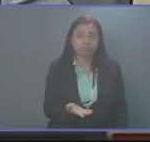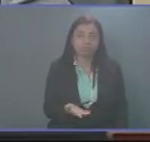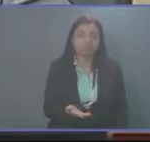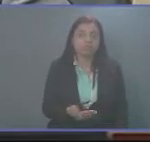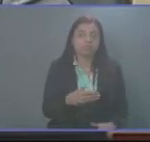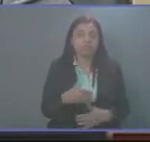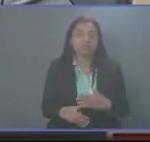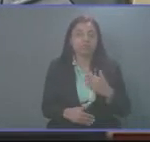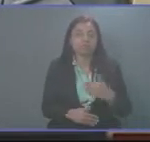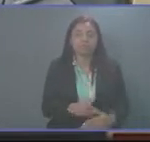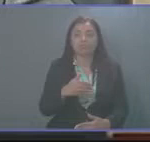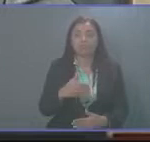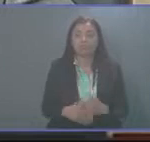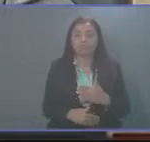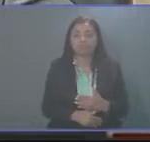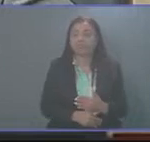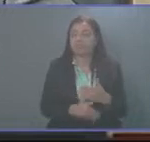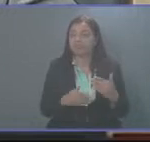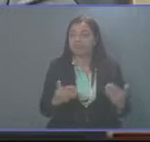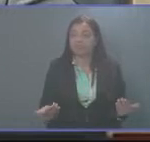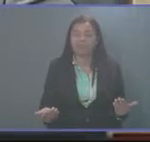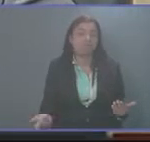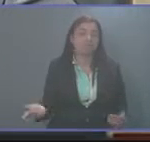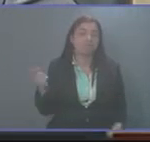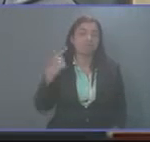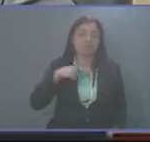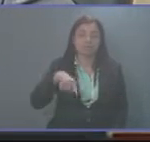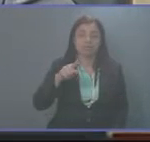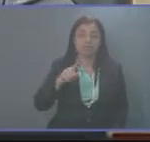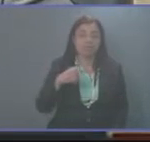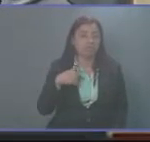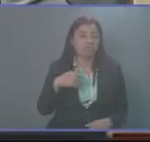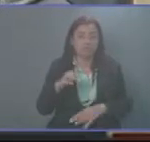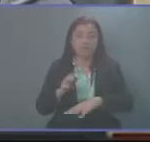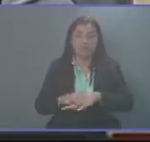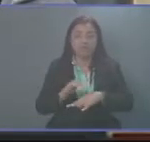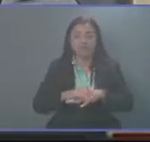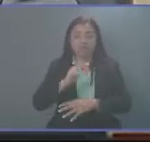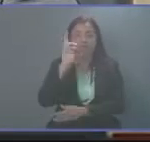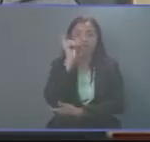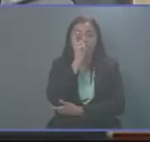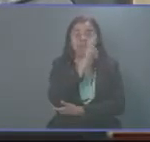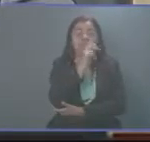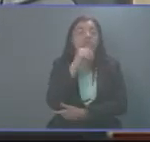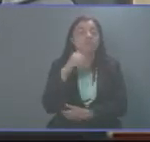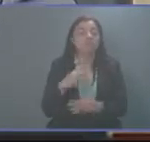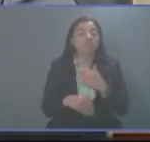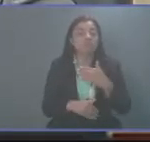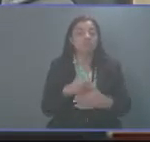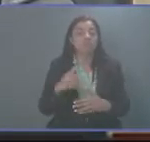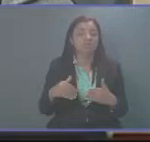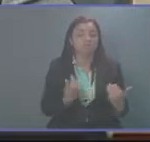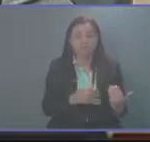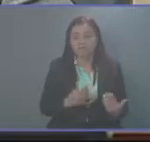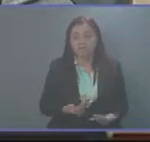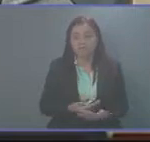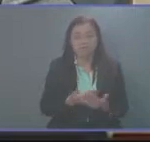es el procedimiento que se está, o lo que estamos cuestionando es el procedimiento que se está llevando a